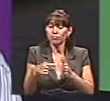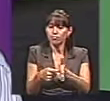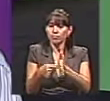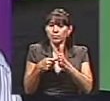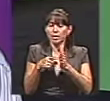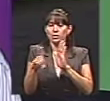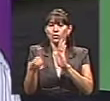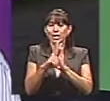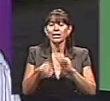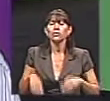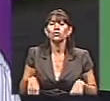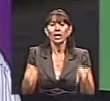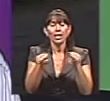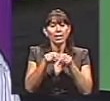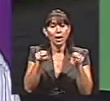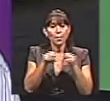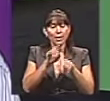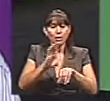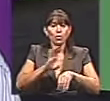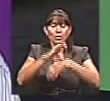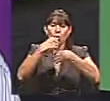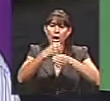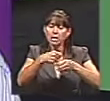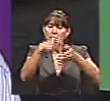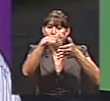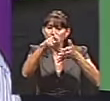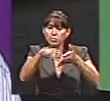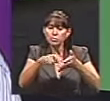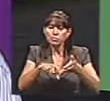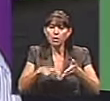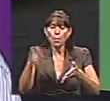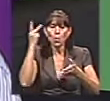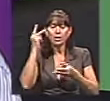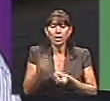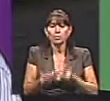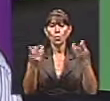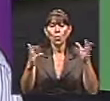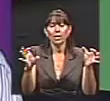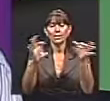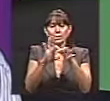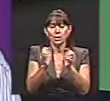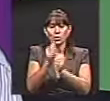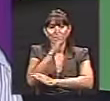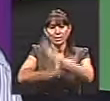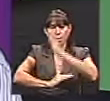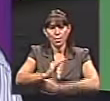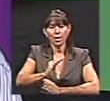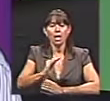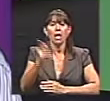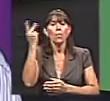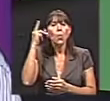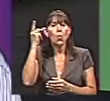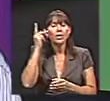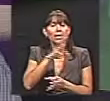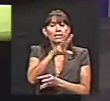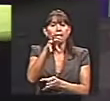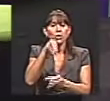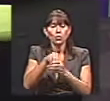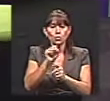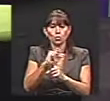También es formulador de políticas públicas en términos de discapacidad. de políticas de inclusión